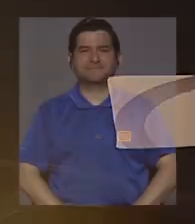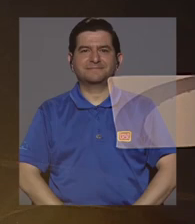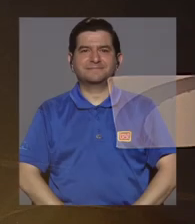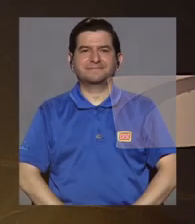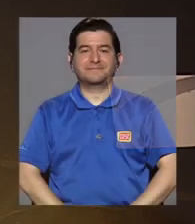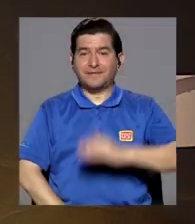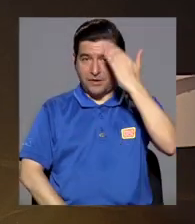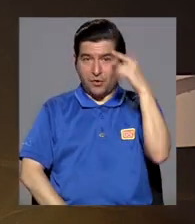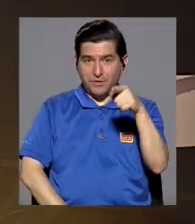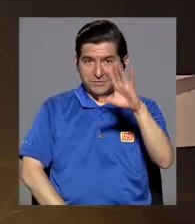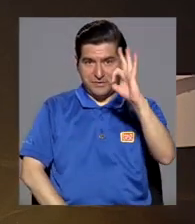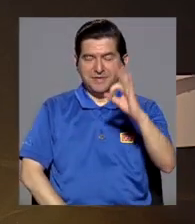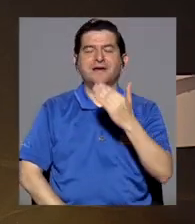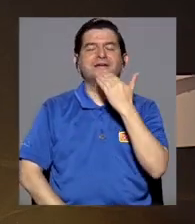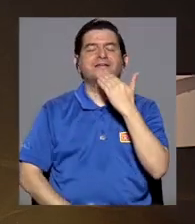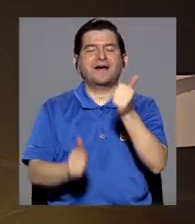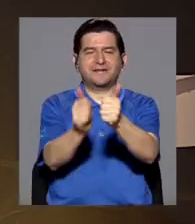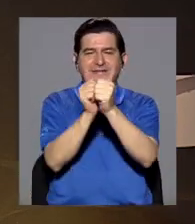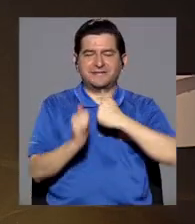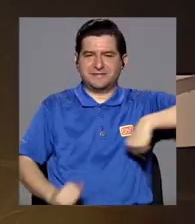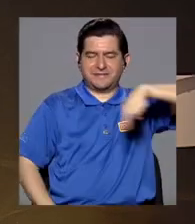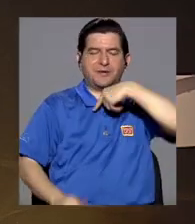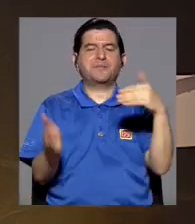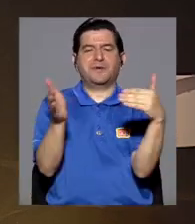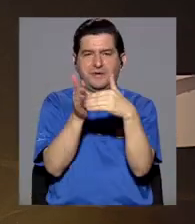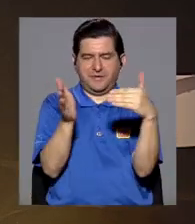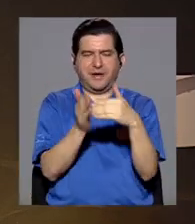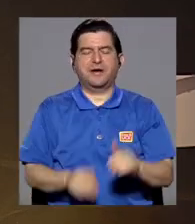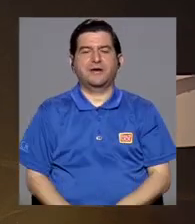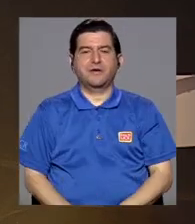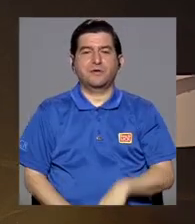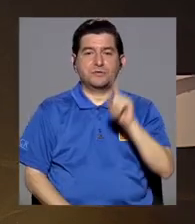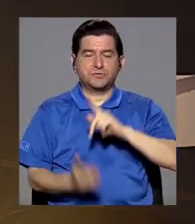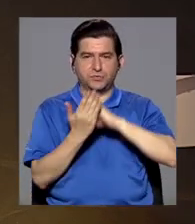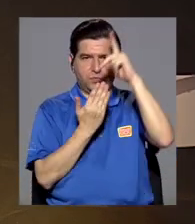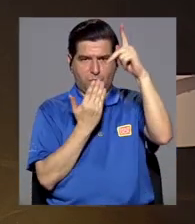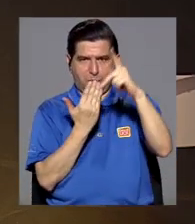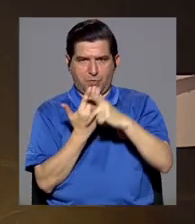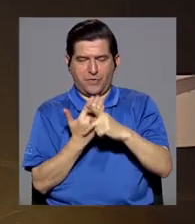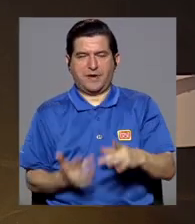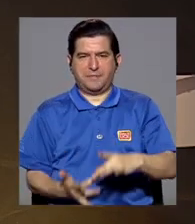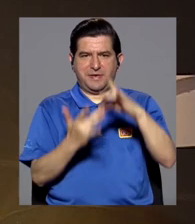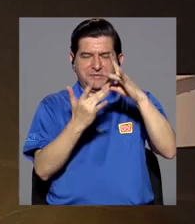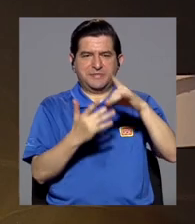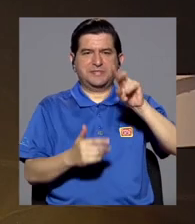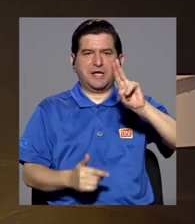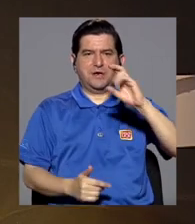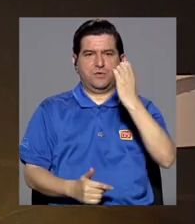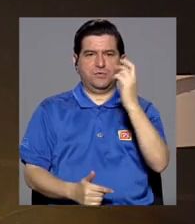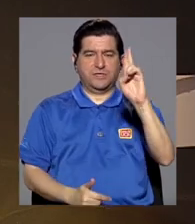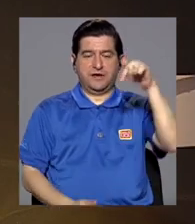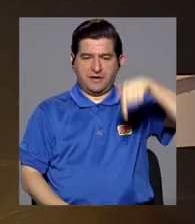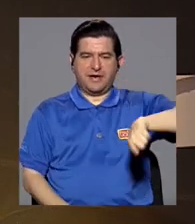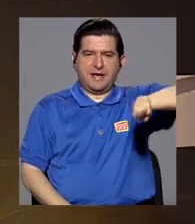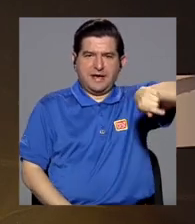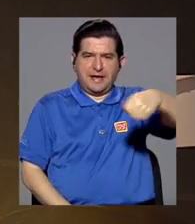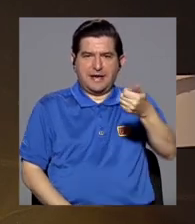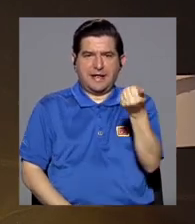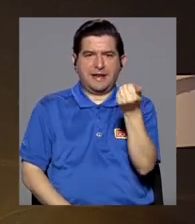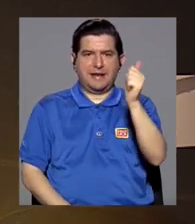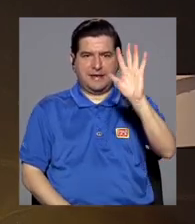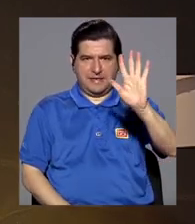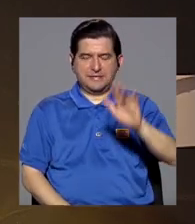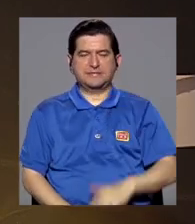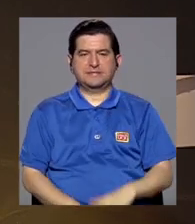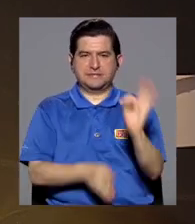hola como estan muchas gracias por acompañarnos una vez más en una entrega de especiales acr acá desde el canal 15